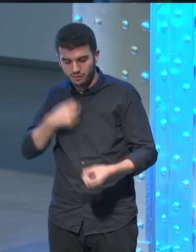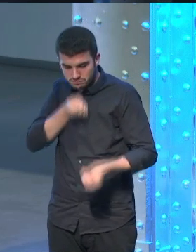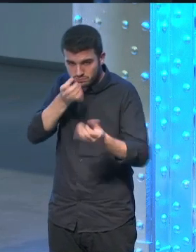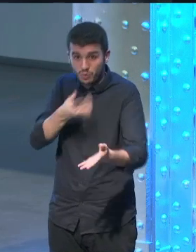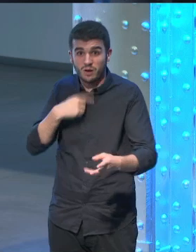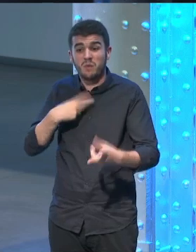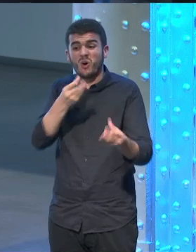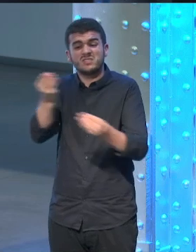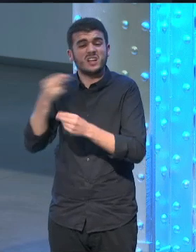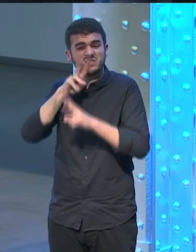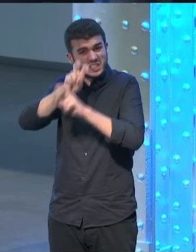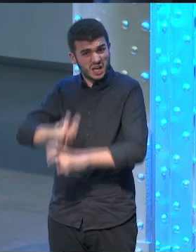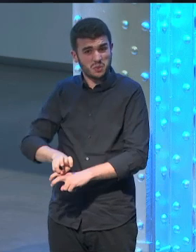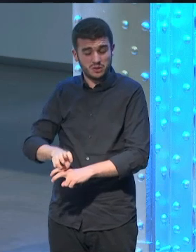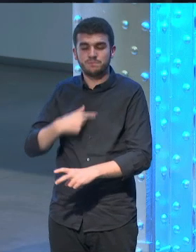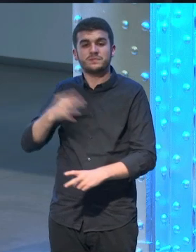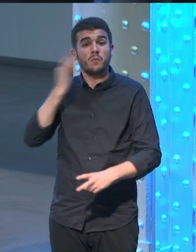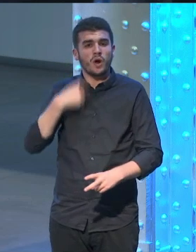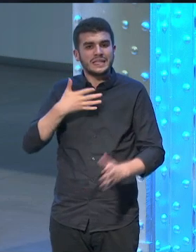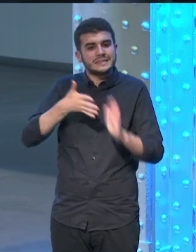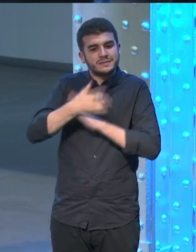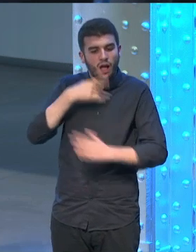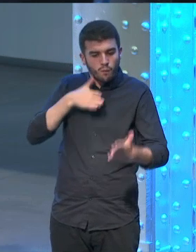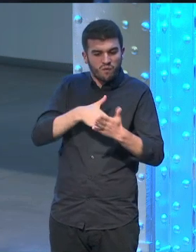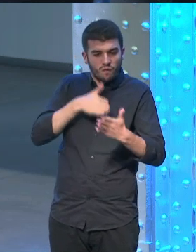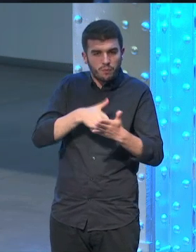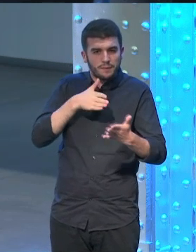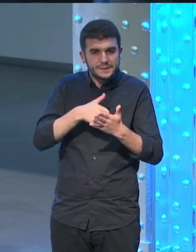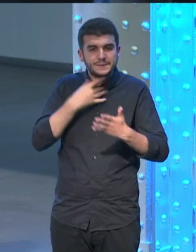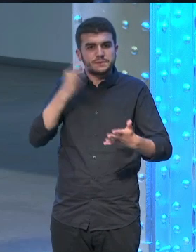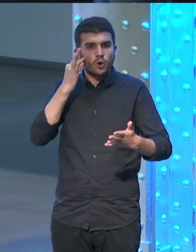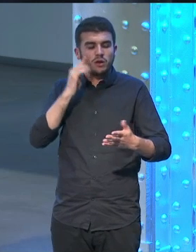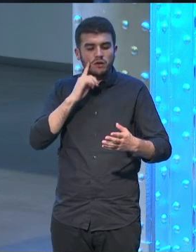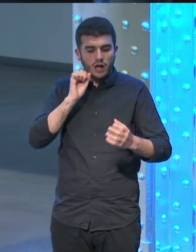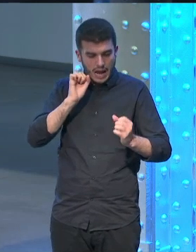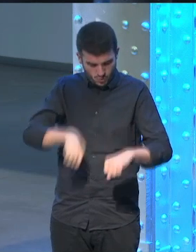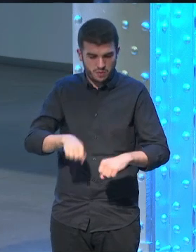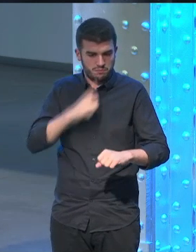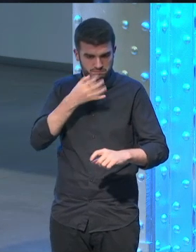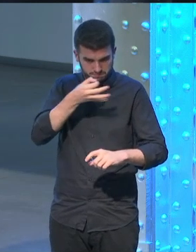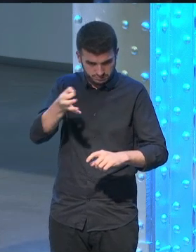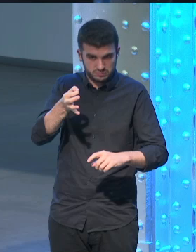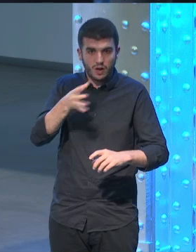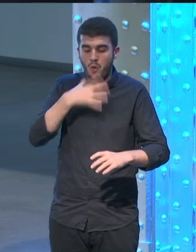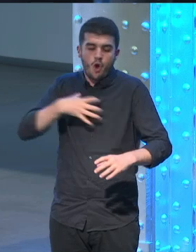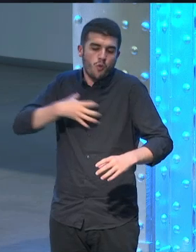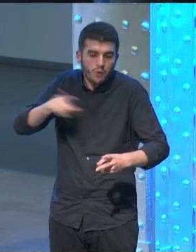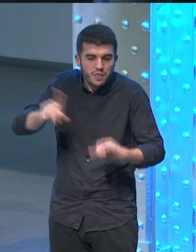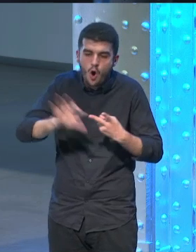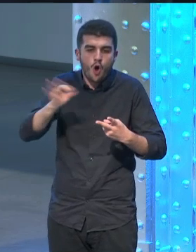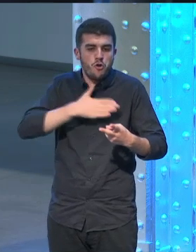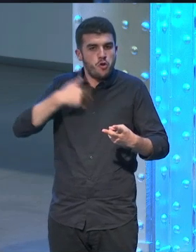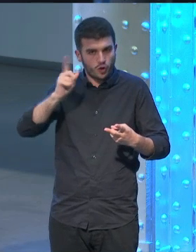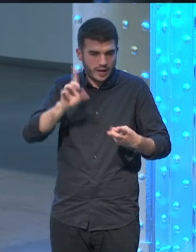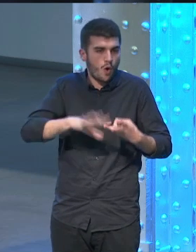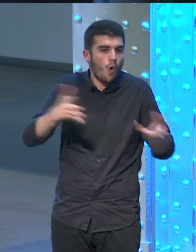varias investigaciones que a las mujeres les cuesta más acceder. Les cuesta más acceder porque no pueden o porque no quieren o porque tenemos